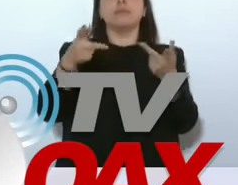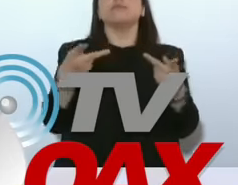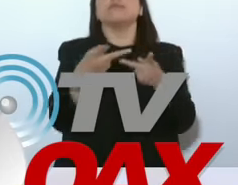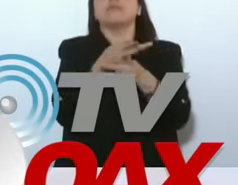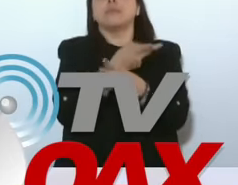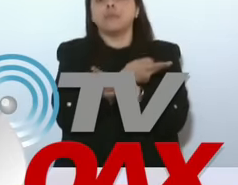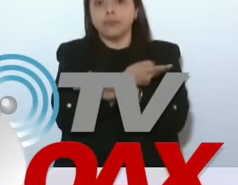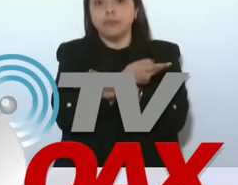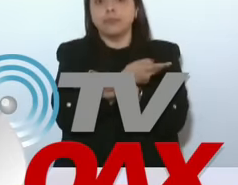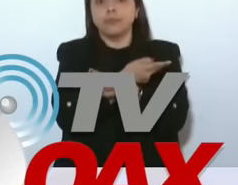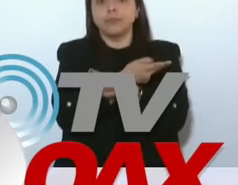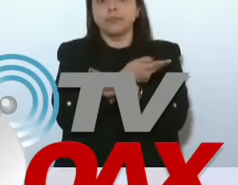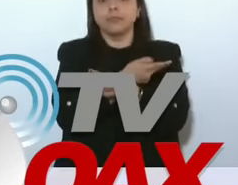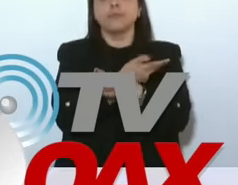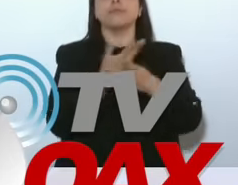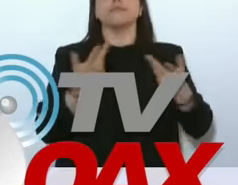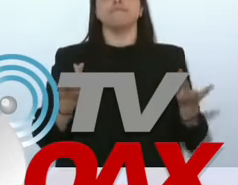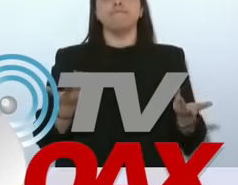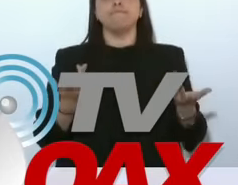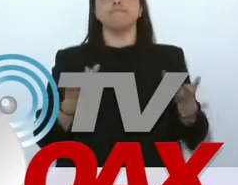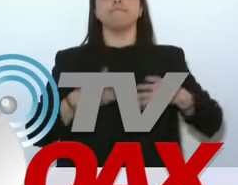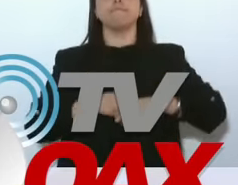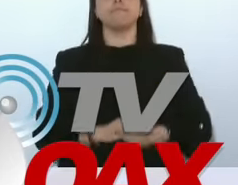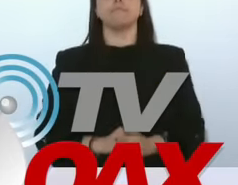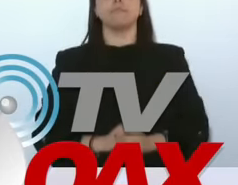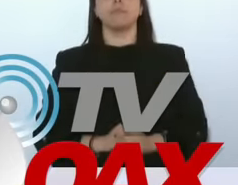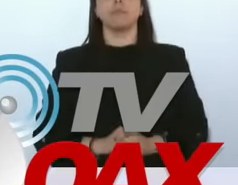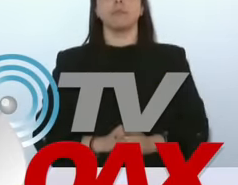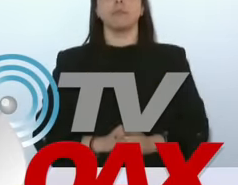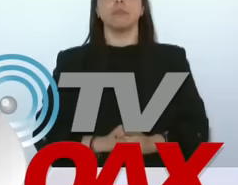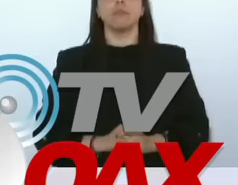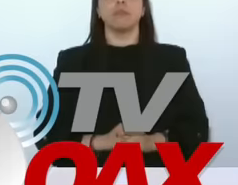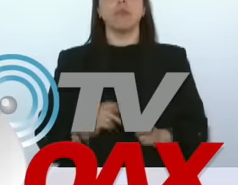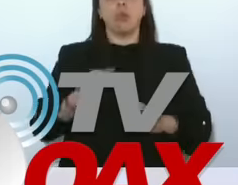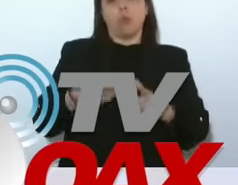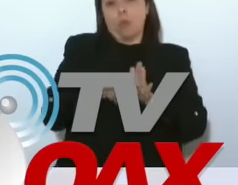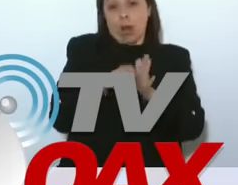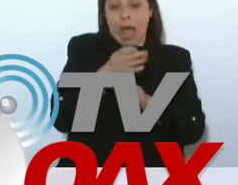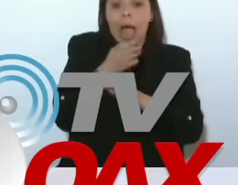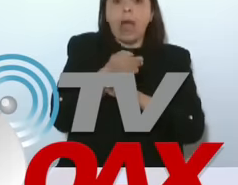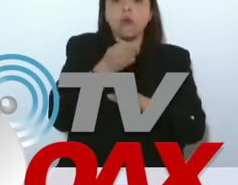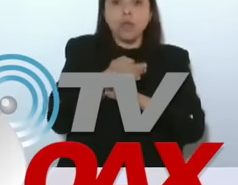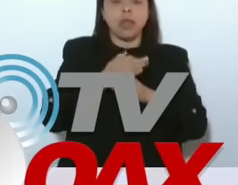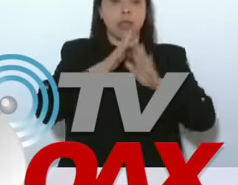posibilidad de comprarlos, como está sucediendo, más baratos.